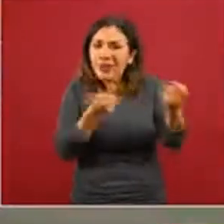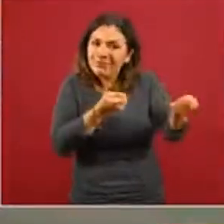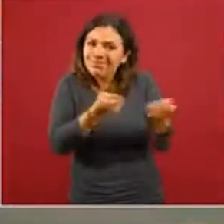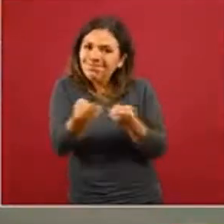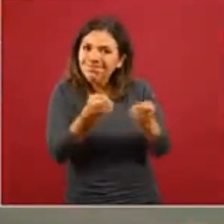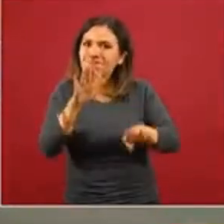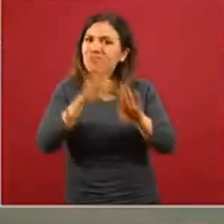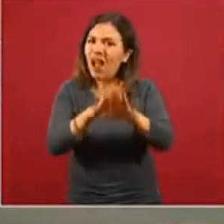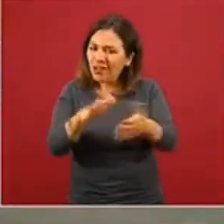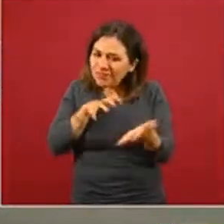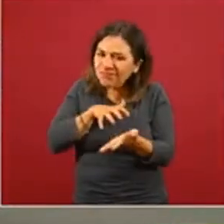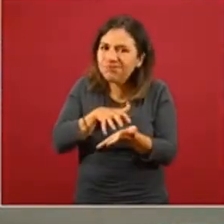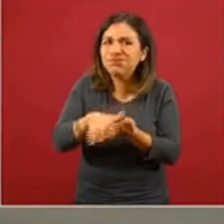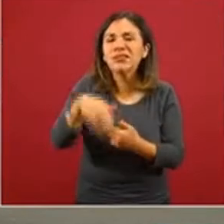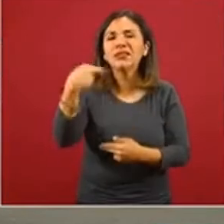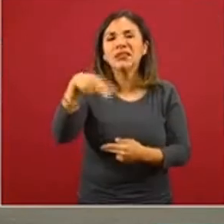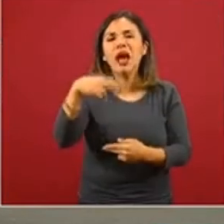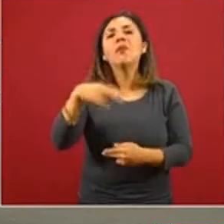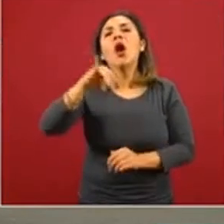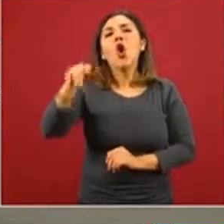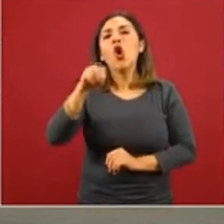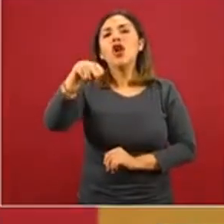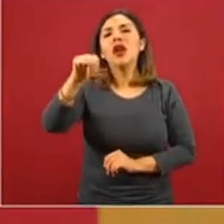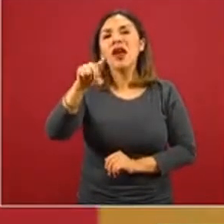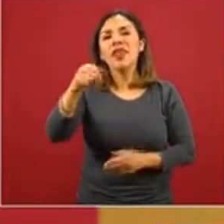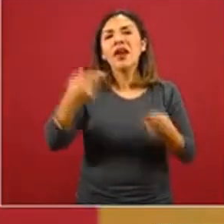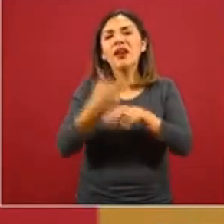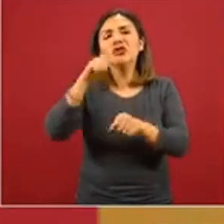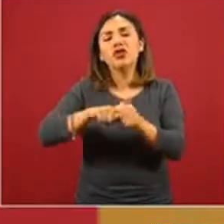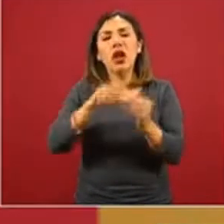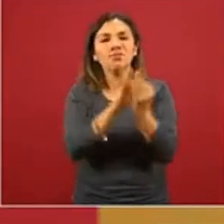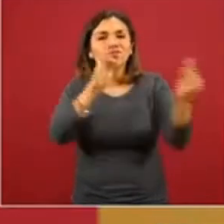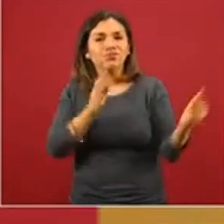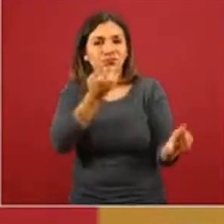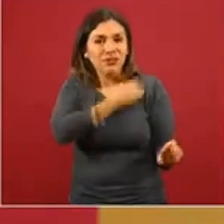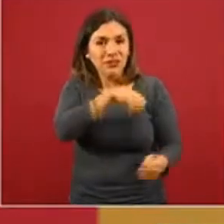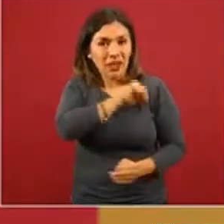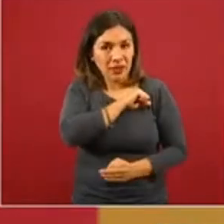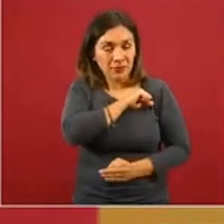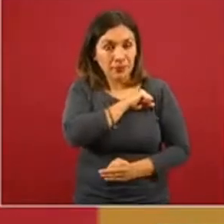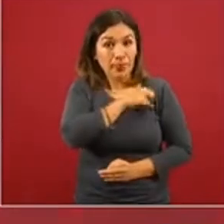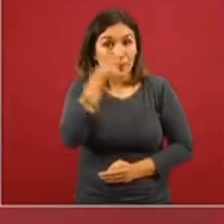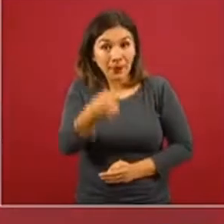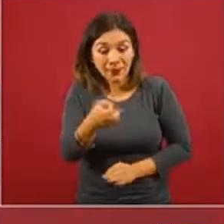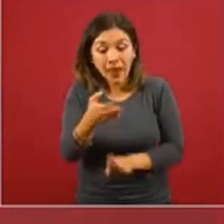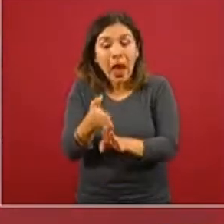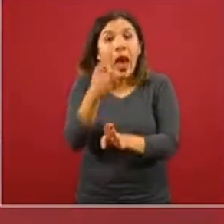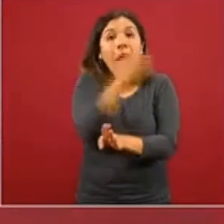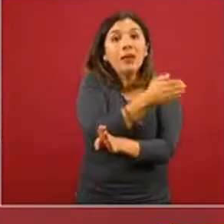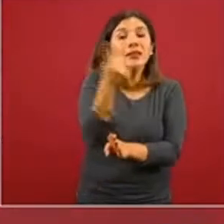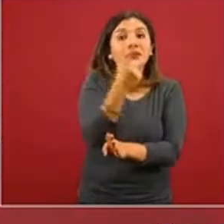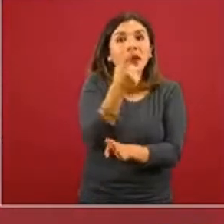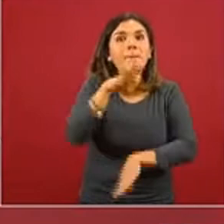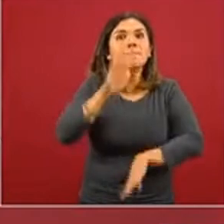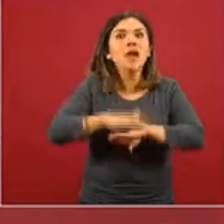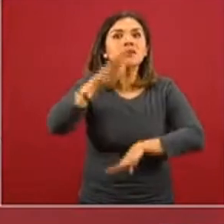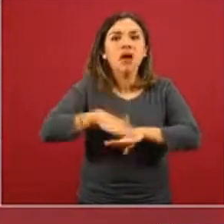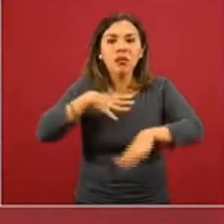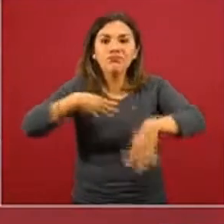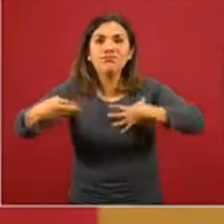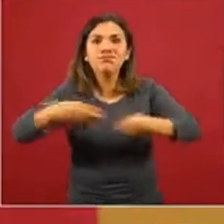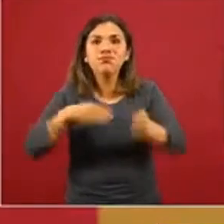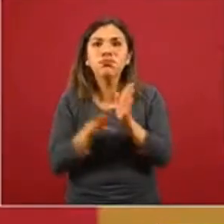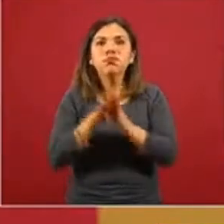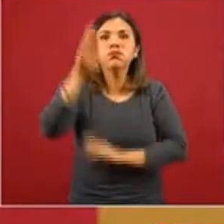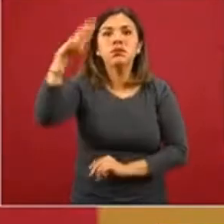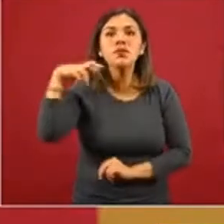medida masiva que llamamos Jornada Nacional de Sana Distancia, antes de que empezara a subir rápidamente la curva